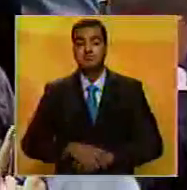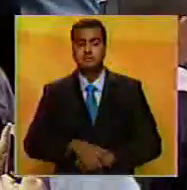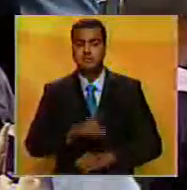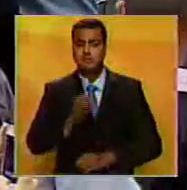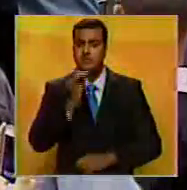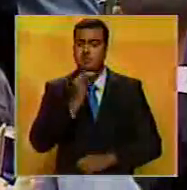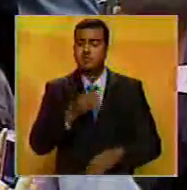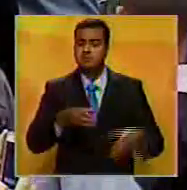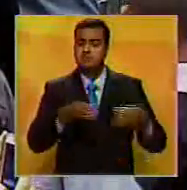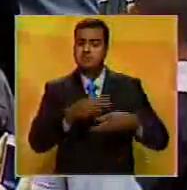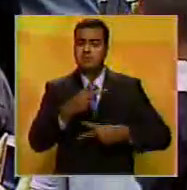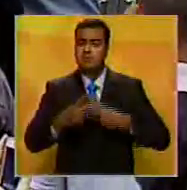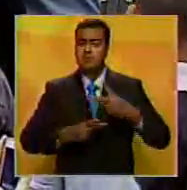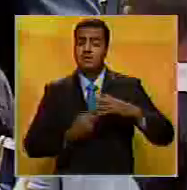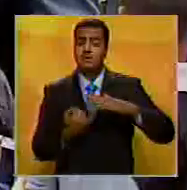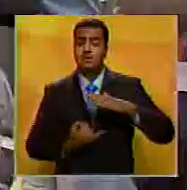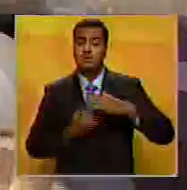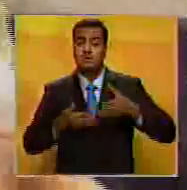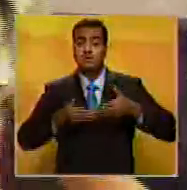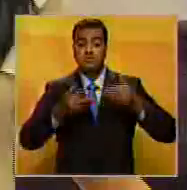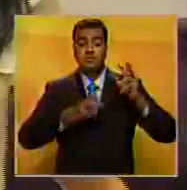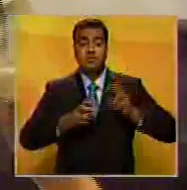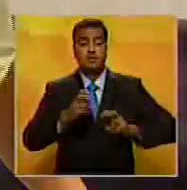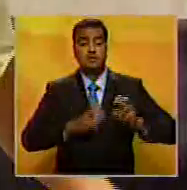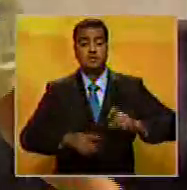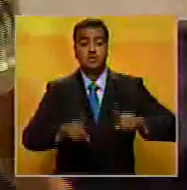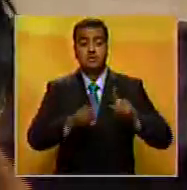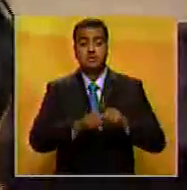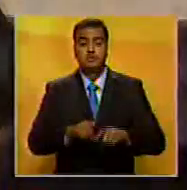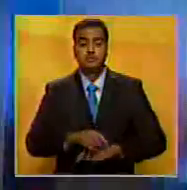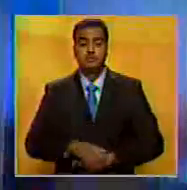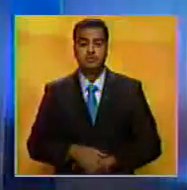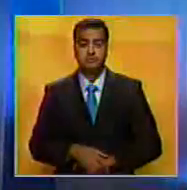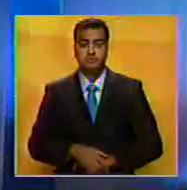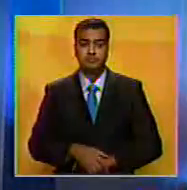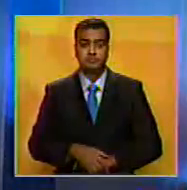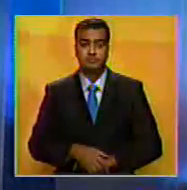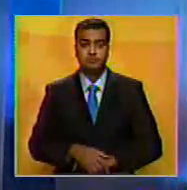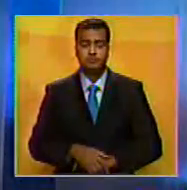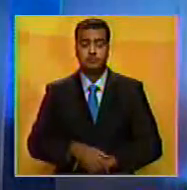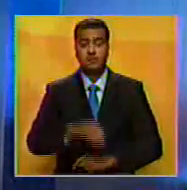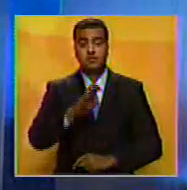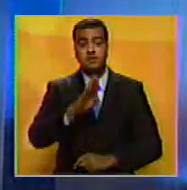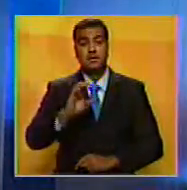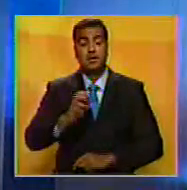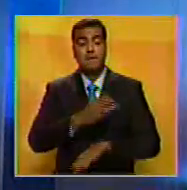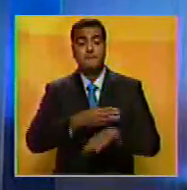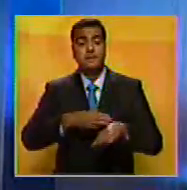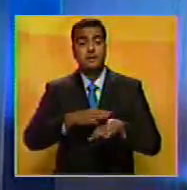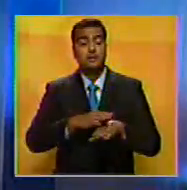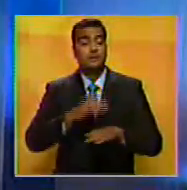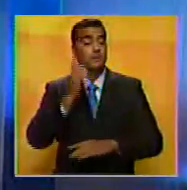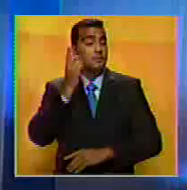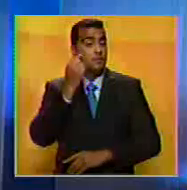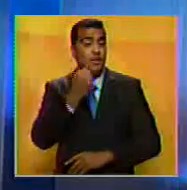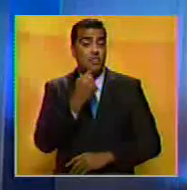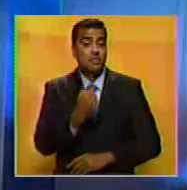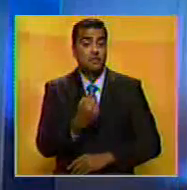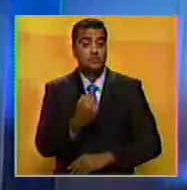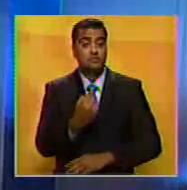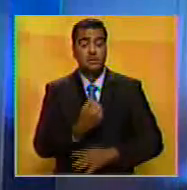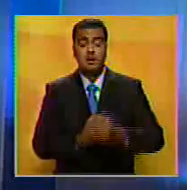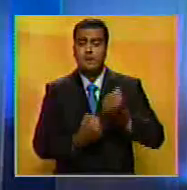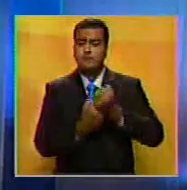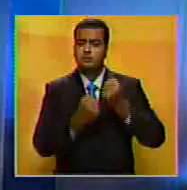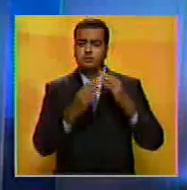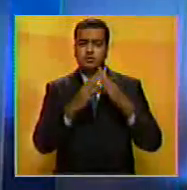Informó que la Comisión de Política Interior iniciará una investigación sobre el caso. Blanca Ecaut, ministra para la Mujer, manifestó el respaldo